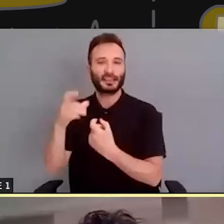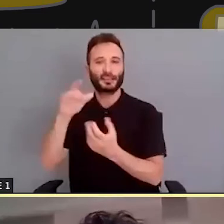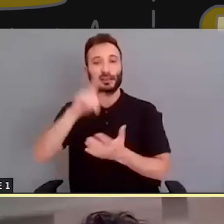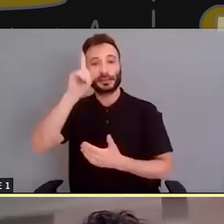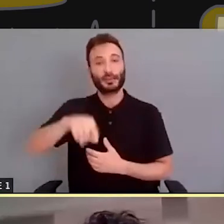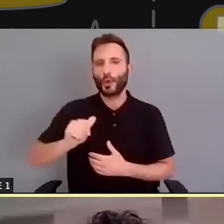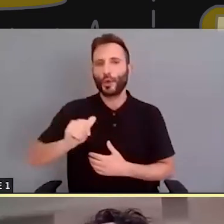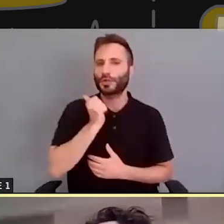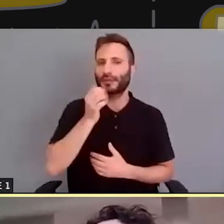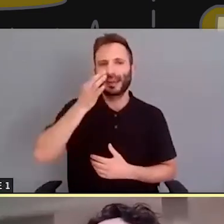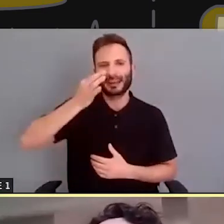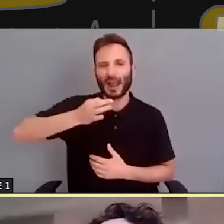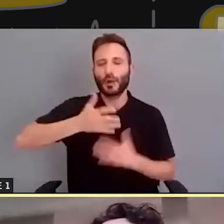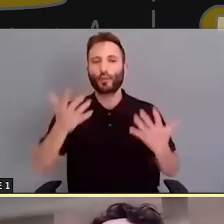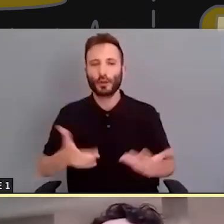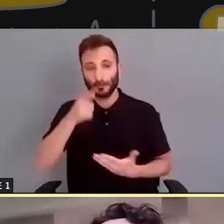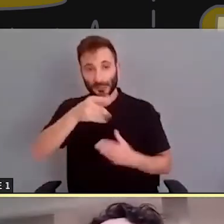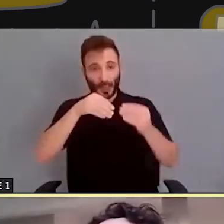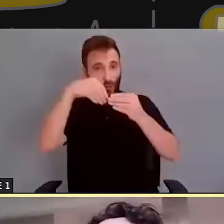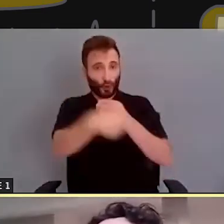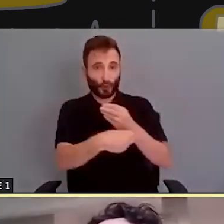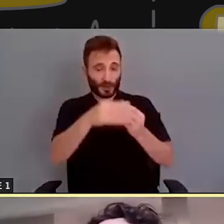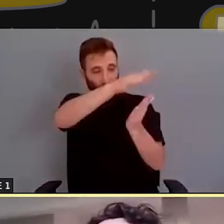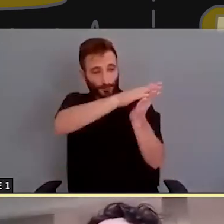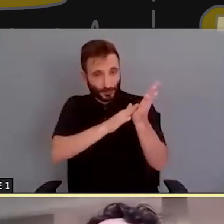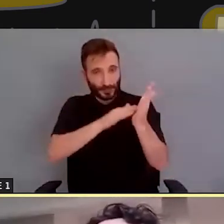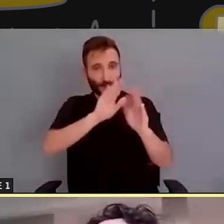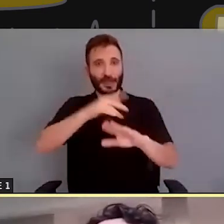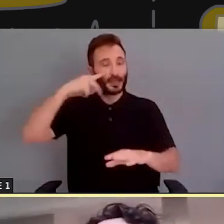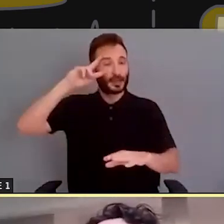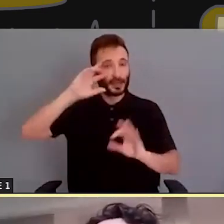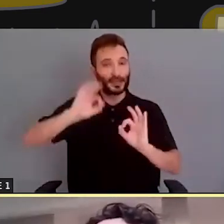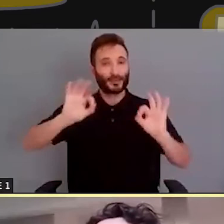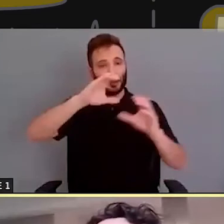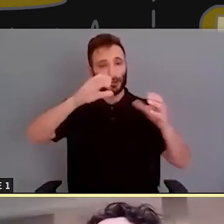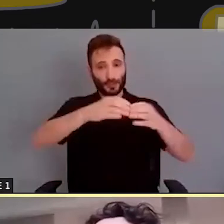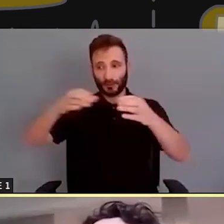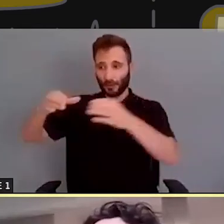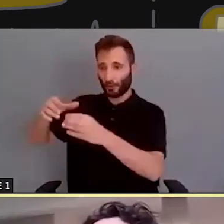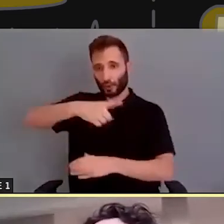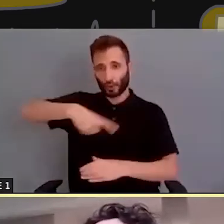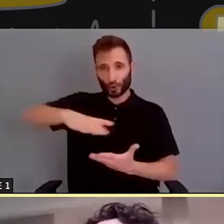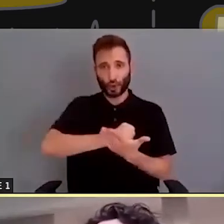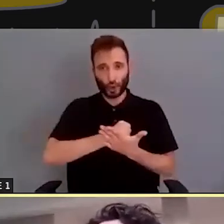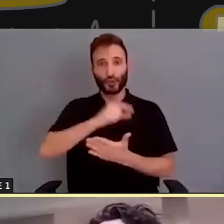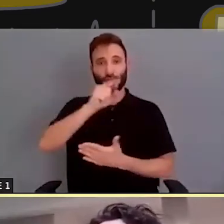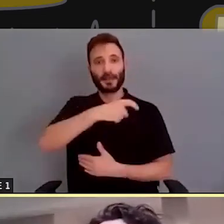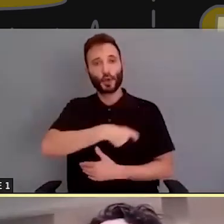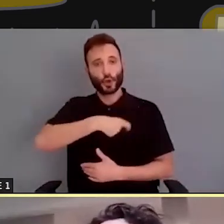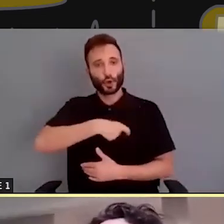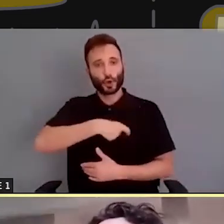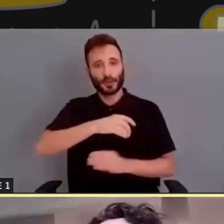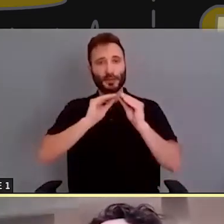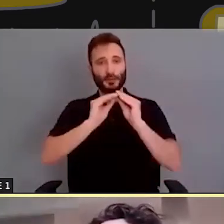Bueno, pues tenemos este documento que cuenta un poco con la experiencia de ambas partes, ¿no? Que se ha elaborado en este comité ISO-TC 228